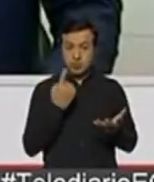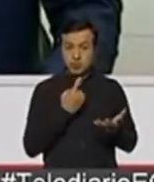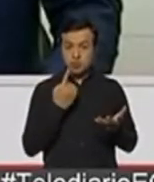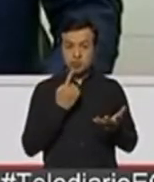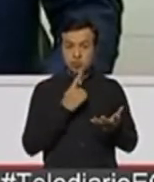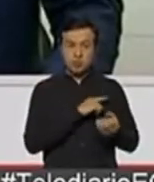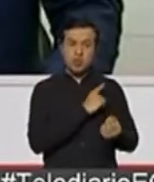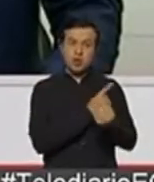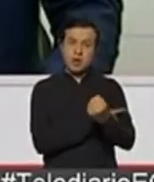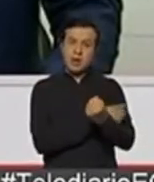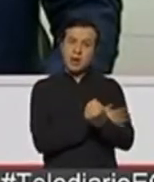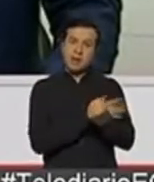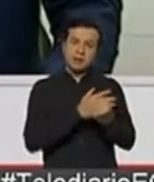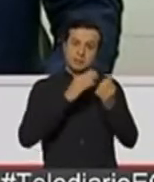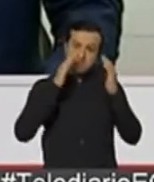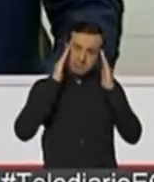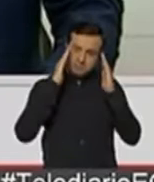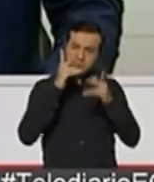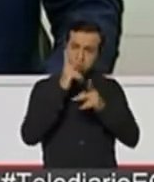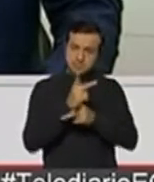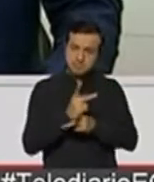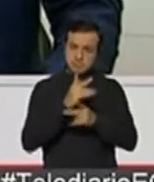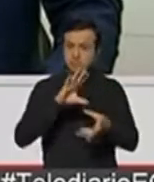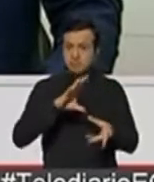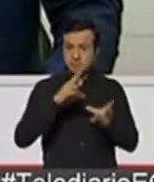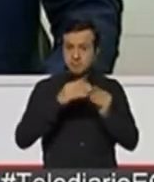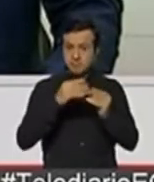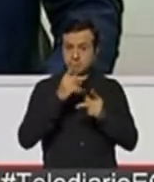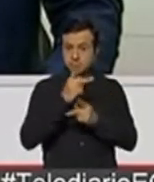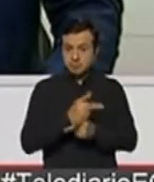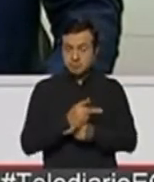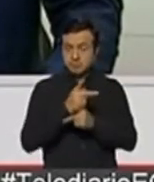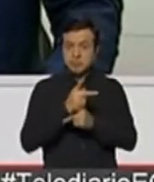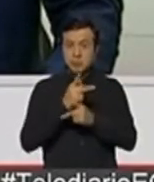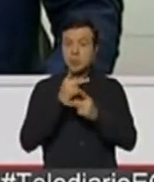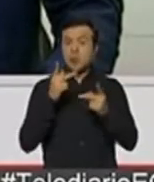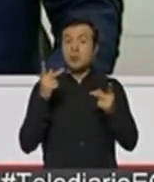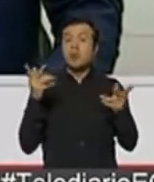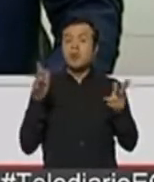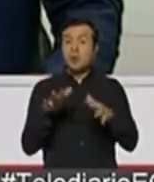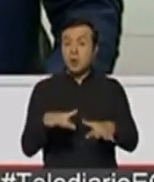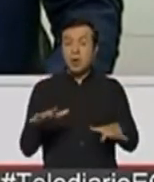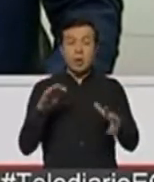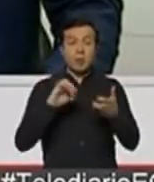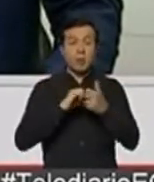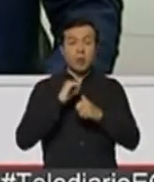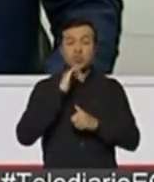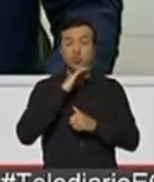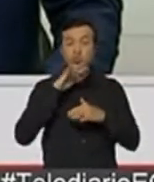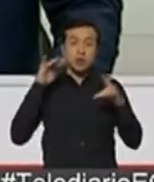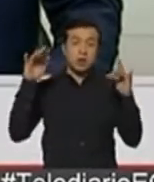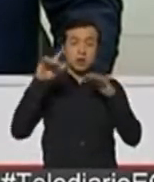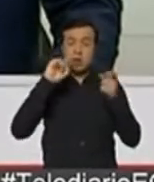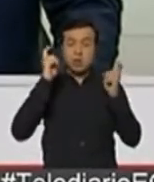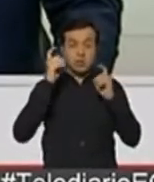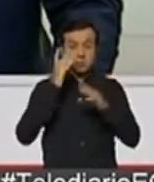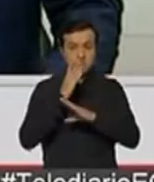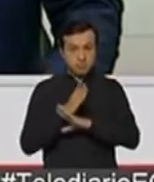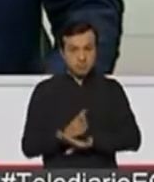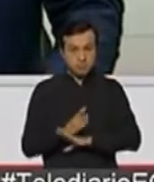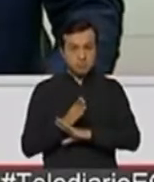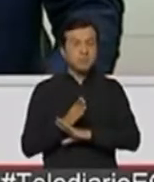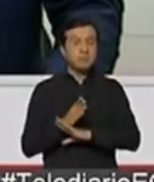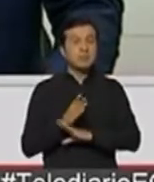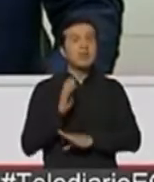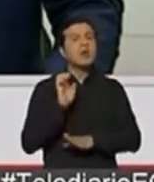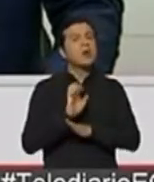nuestras capacidades de respuesta, de adaptación y de mitigación a los efectos negativos del cambio climático. ¿Qué puede plantear el Ecuador